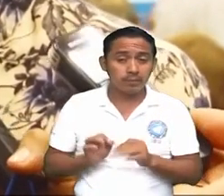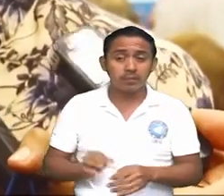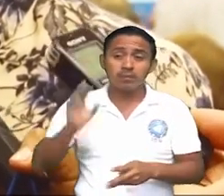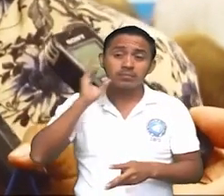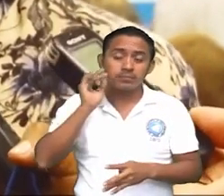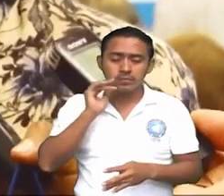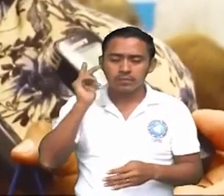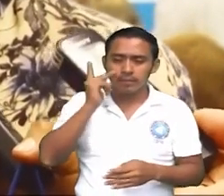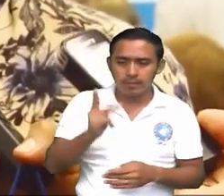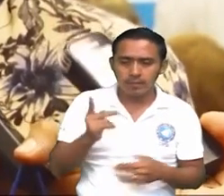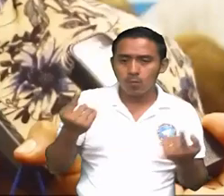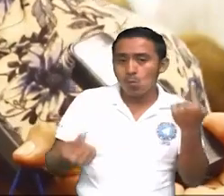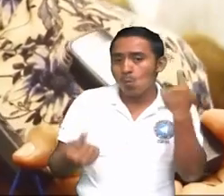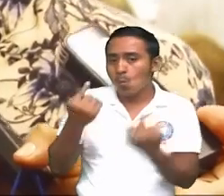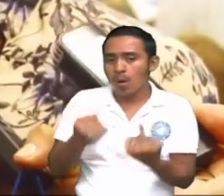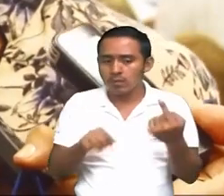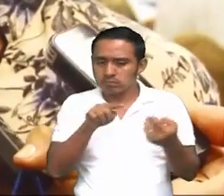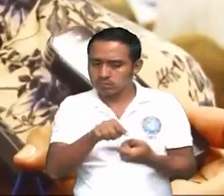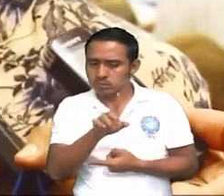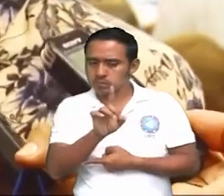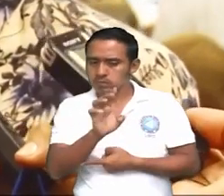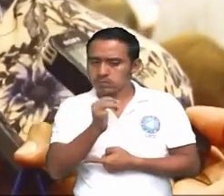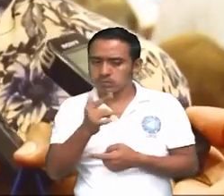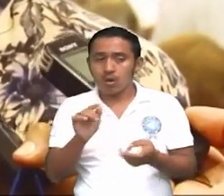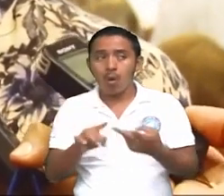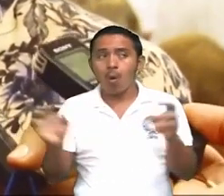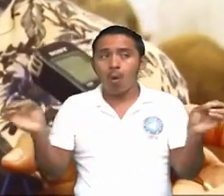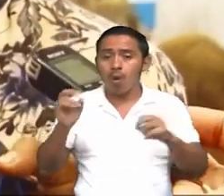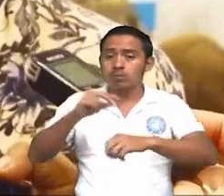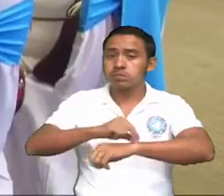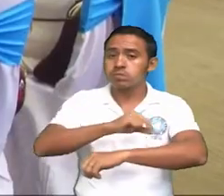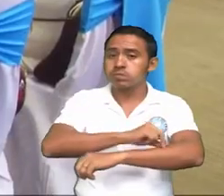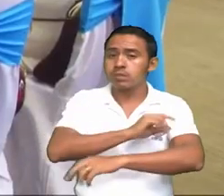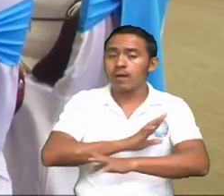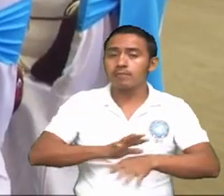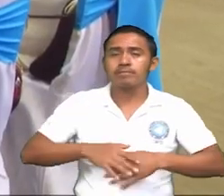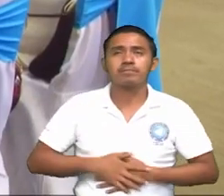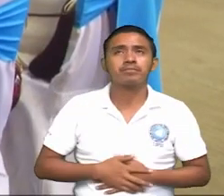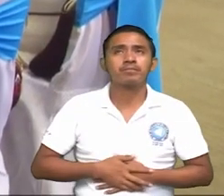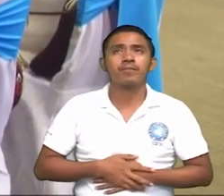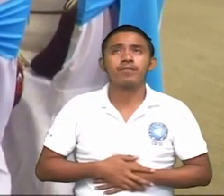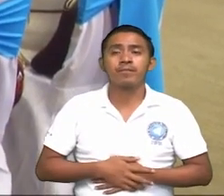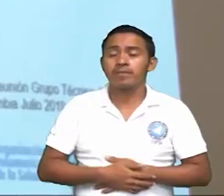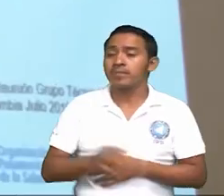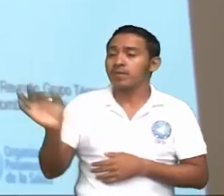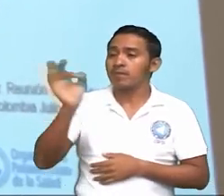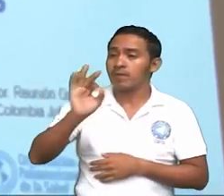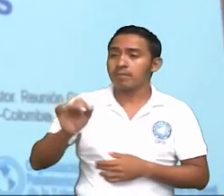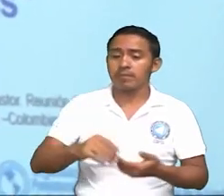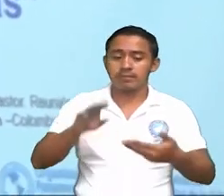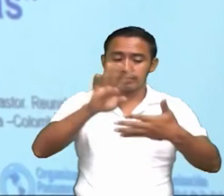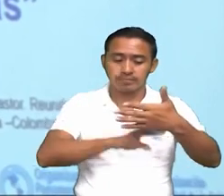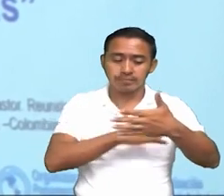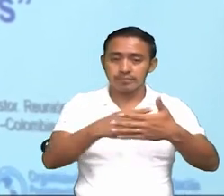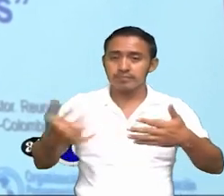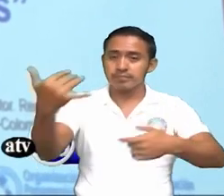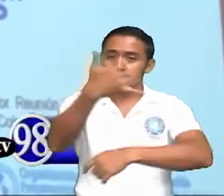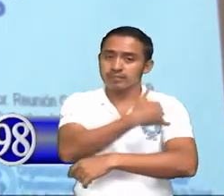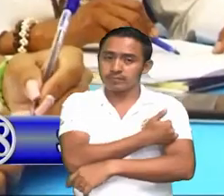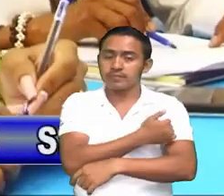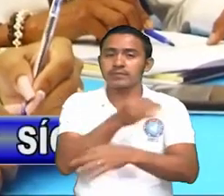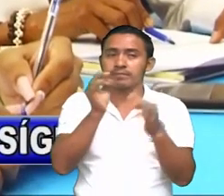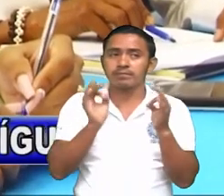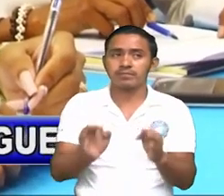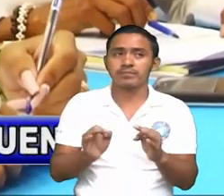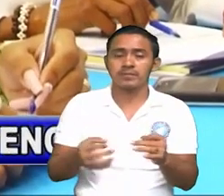podamos reconocer o el dengue o el sarampión en el caso de que sea. El cumplimiento del esquema de vacunación que ofrece el Ministerio de Salud contribuye